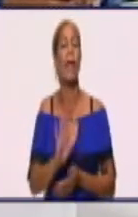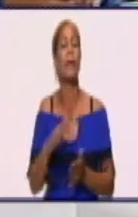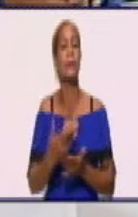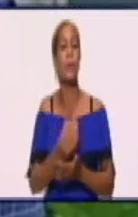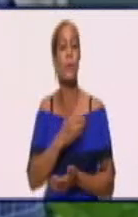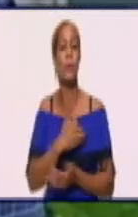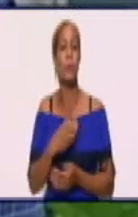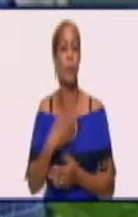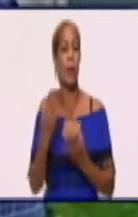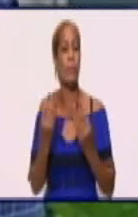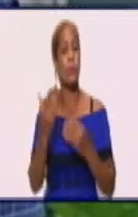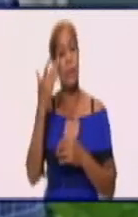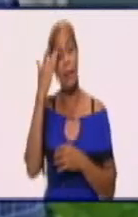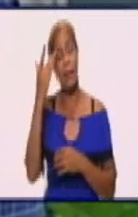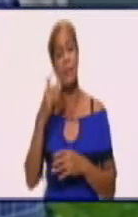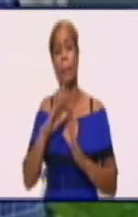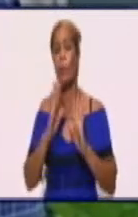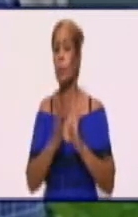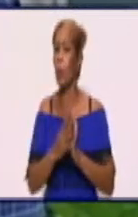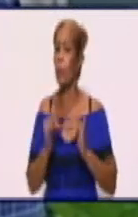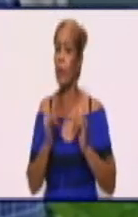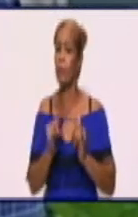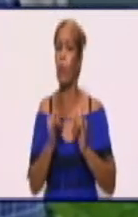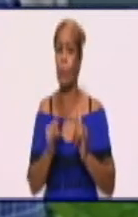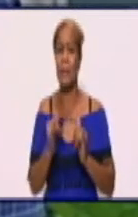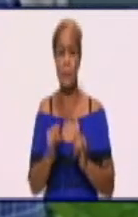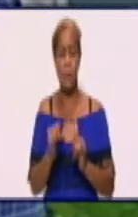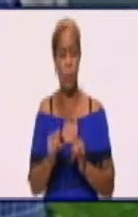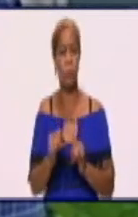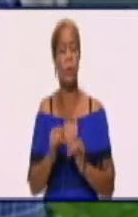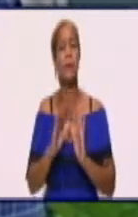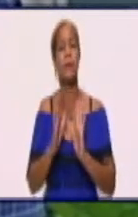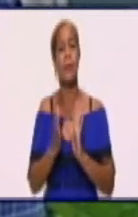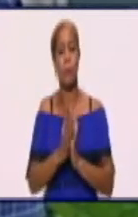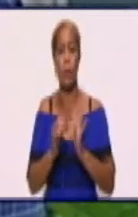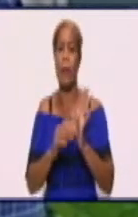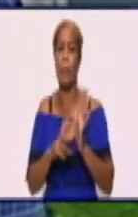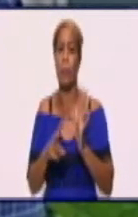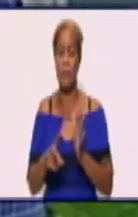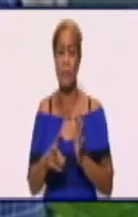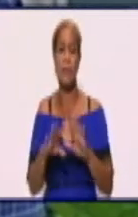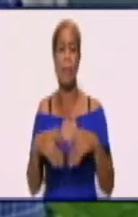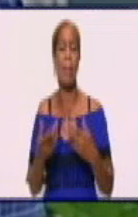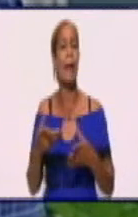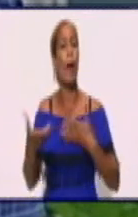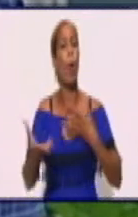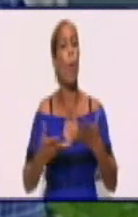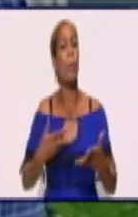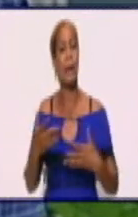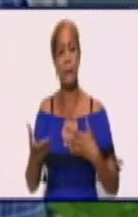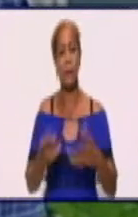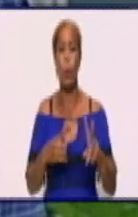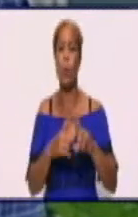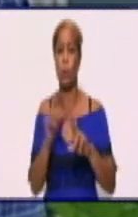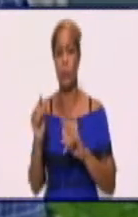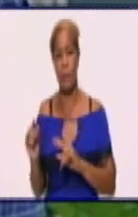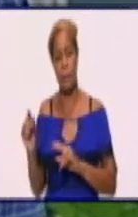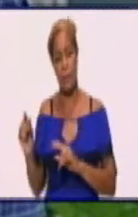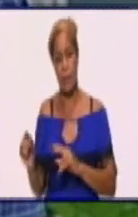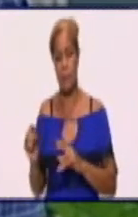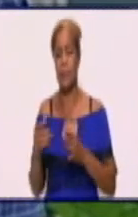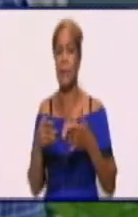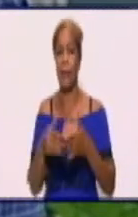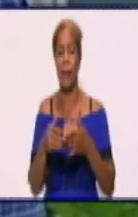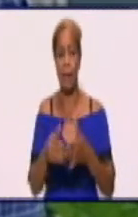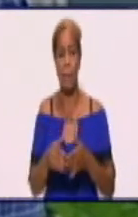toda la explicación que ha traído hoy para compartir con los televidentes del programa. Le vamos a estar esperando mañana viernes en